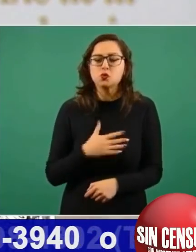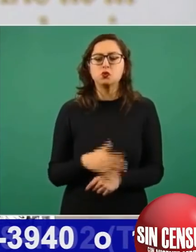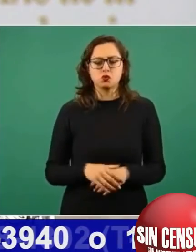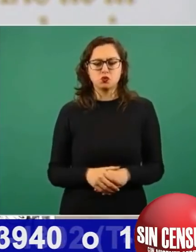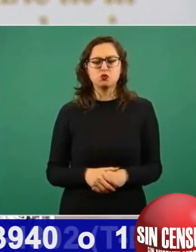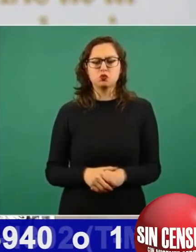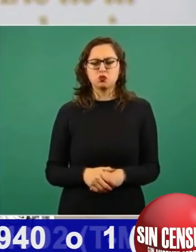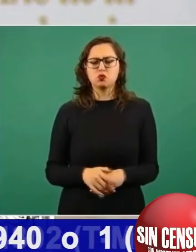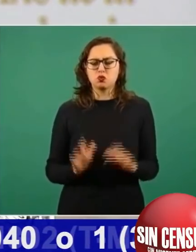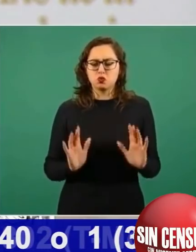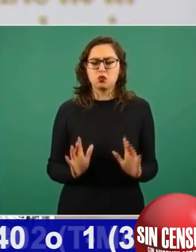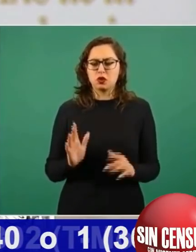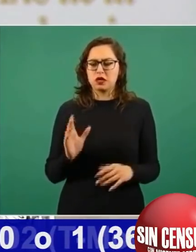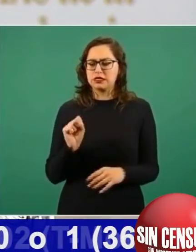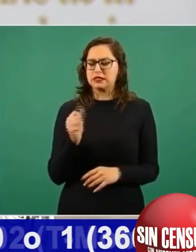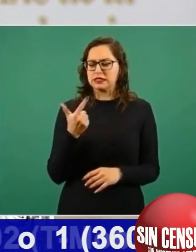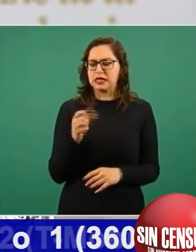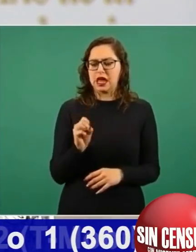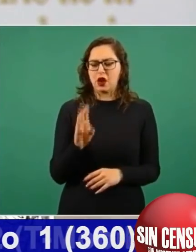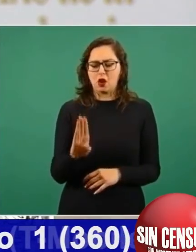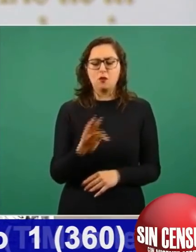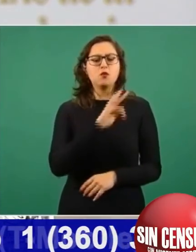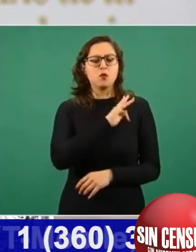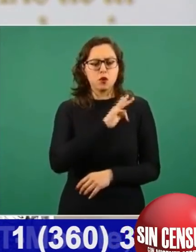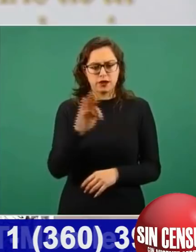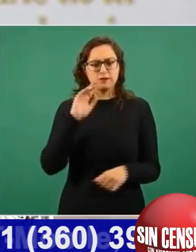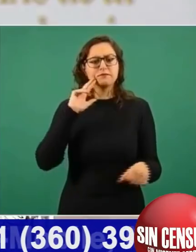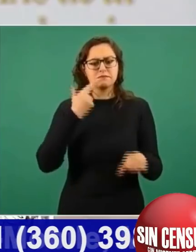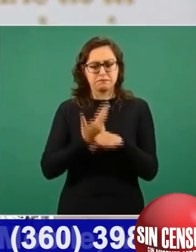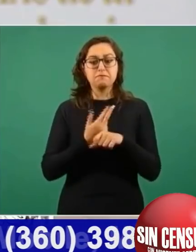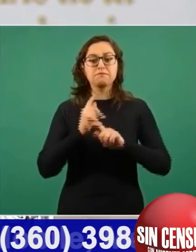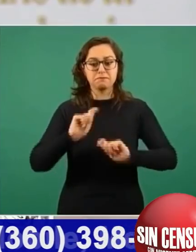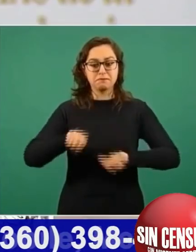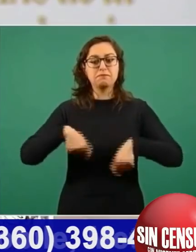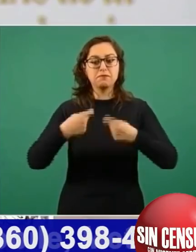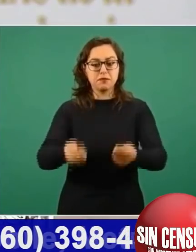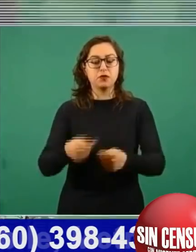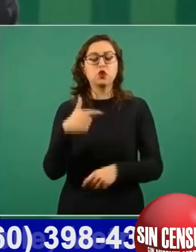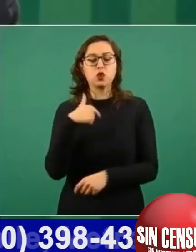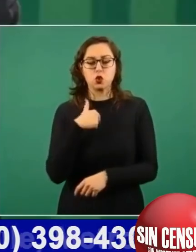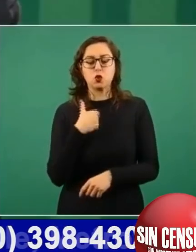ver la Secretaría de Gobernación. Le voy a